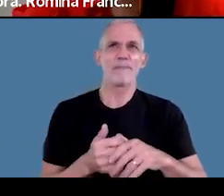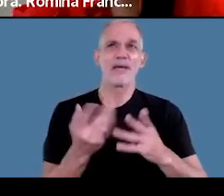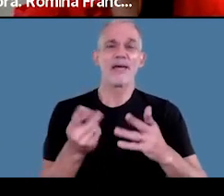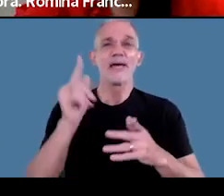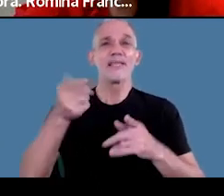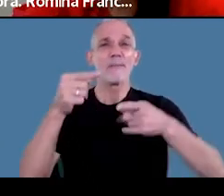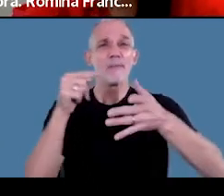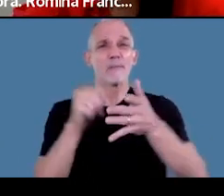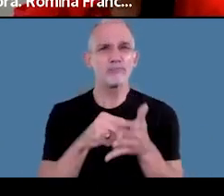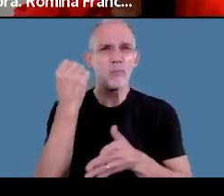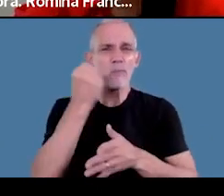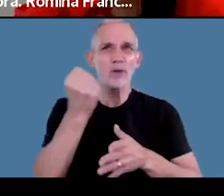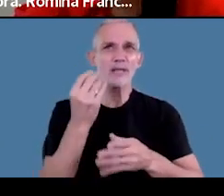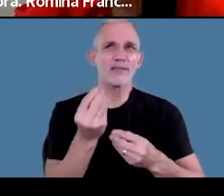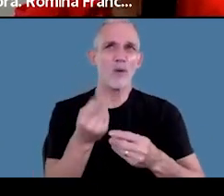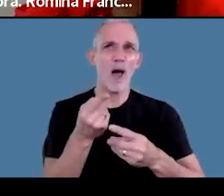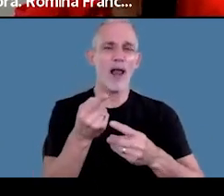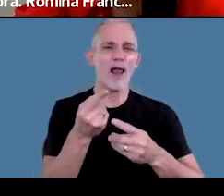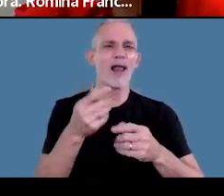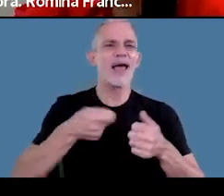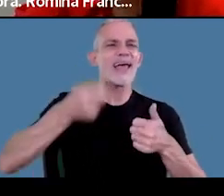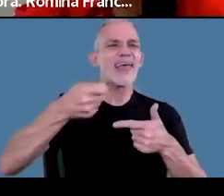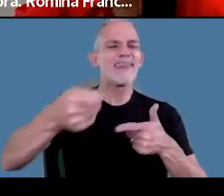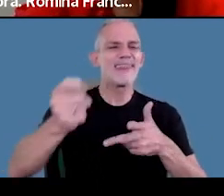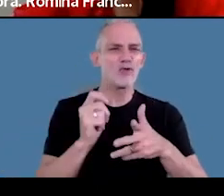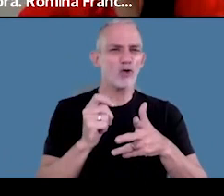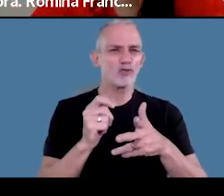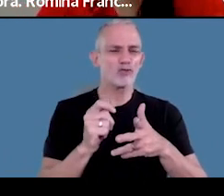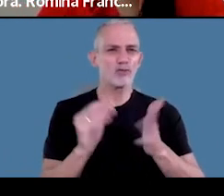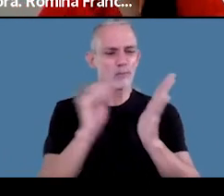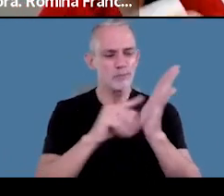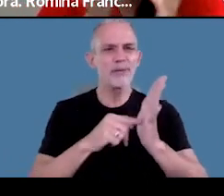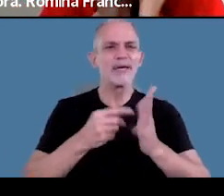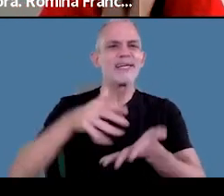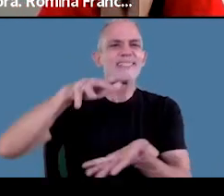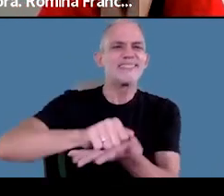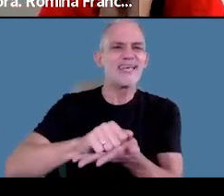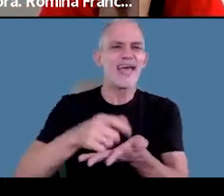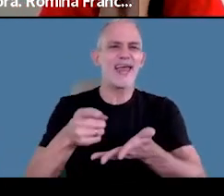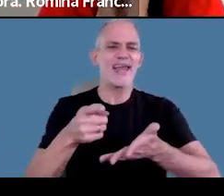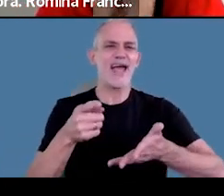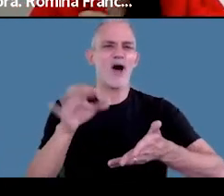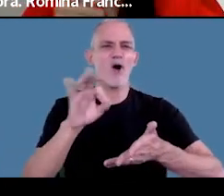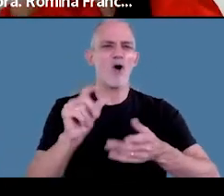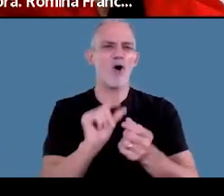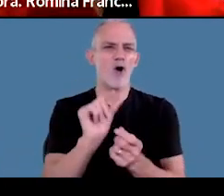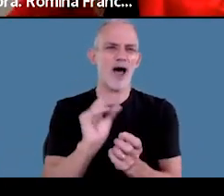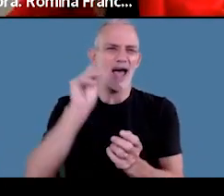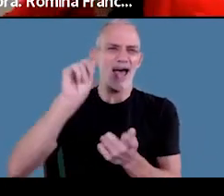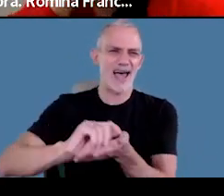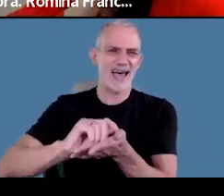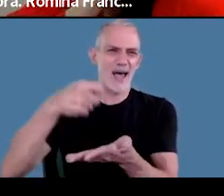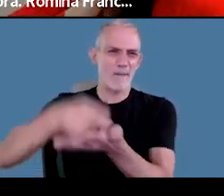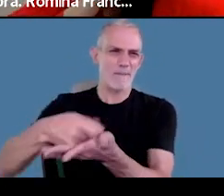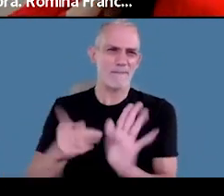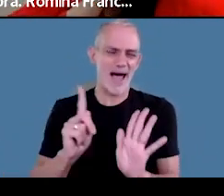Otro concepto también que tenemos son los créditos que representen señas o anticipos, y acá lo clave